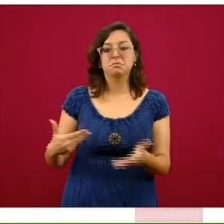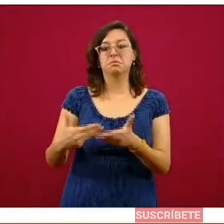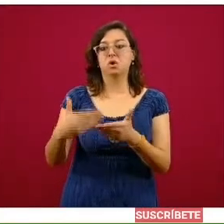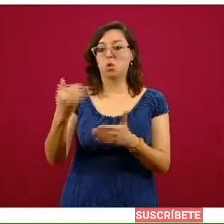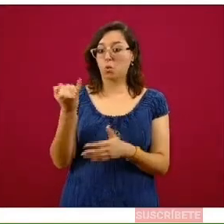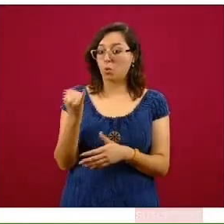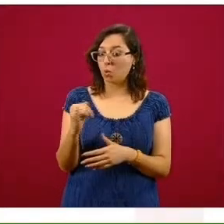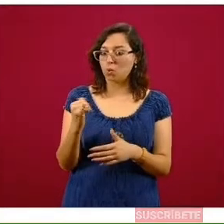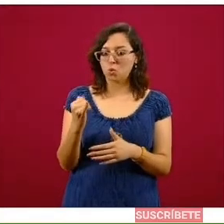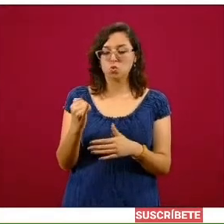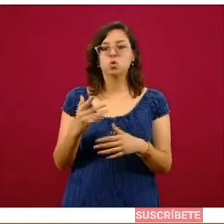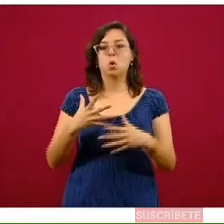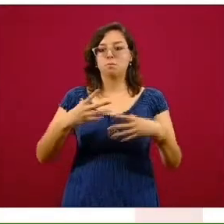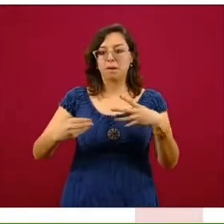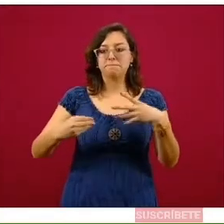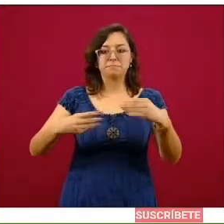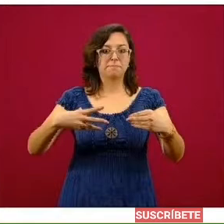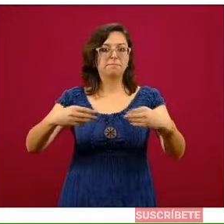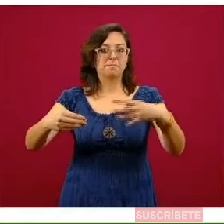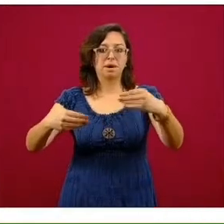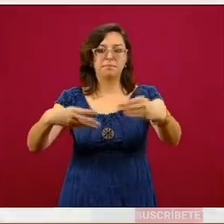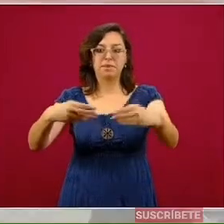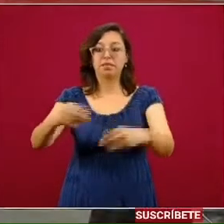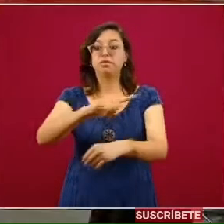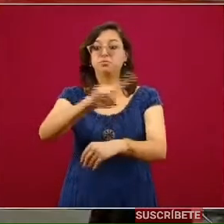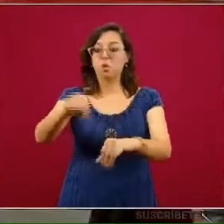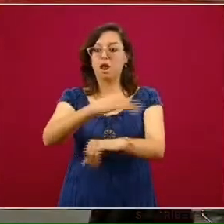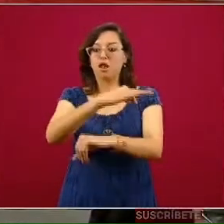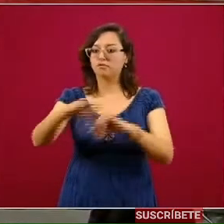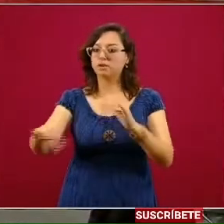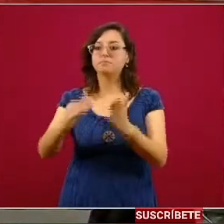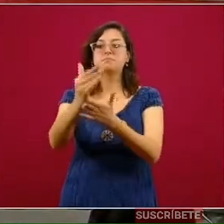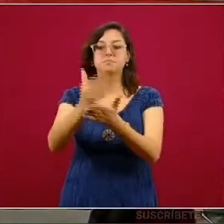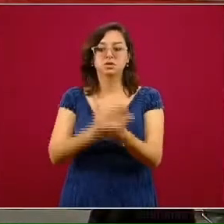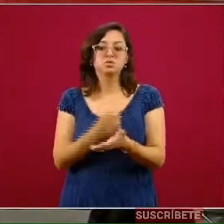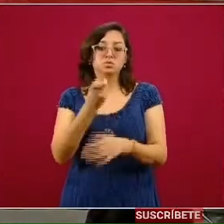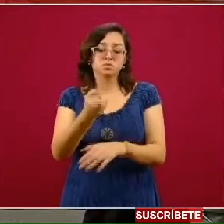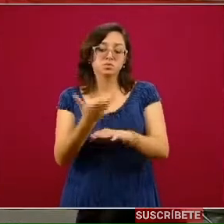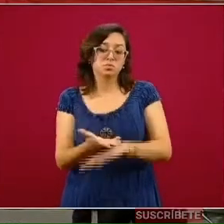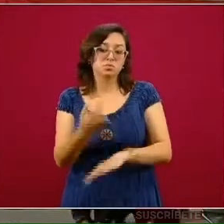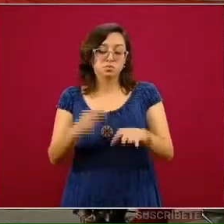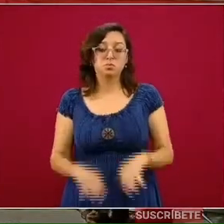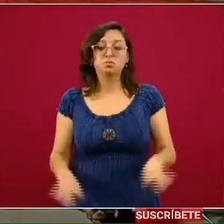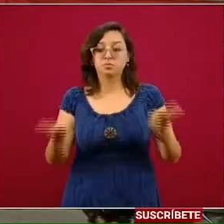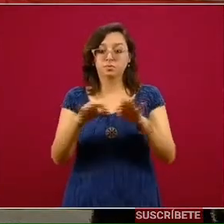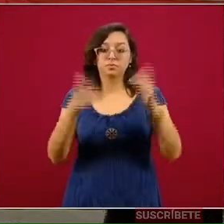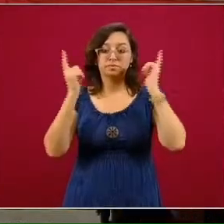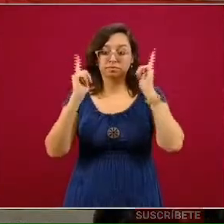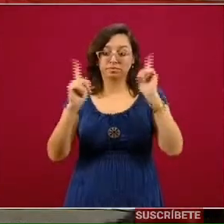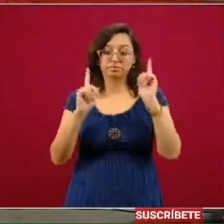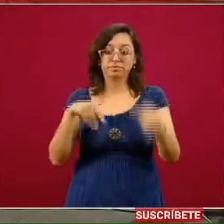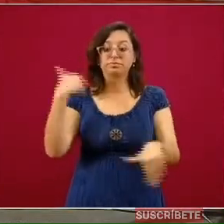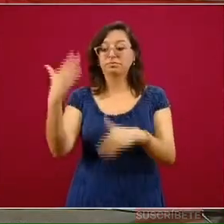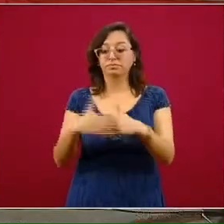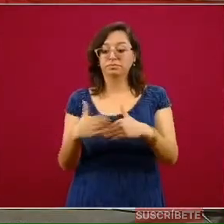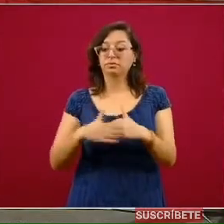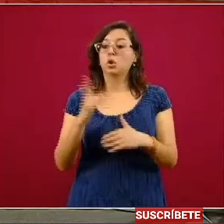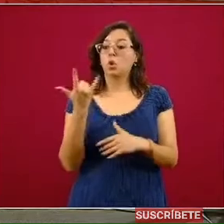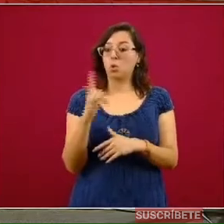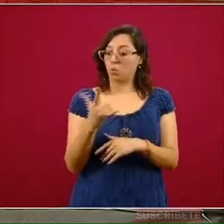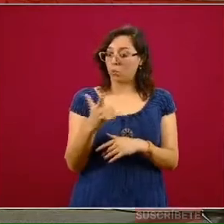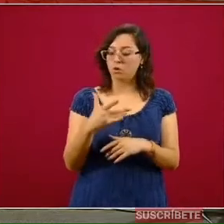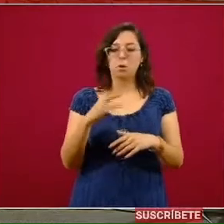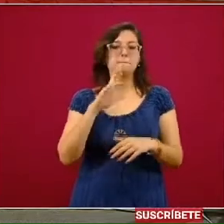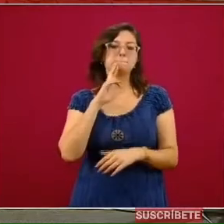mes, había estado generando todavía transmisión importante. Esperamos que esto pueda mantenerse para que en julio haya